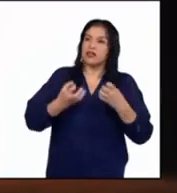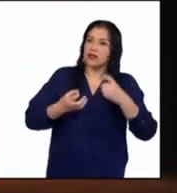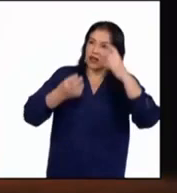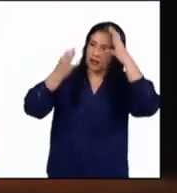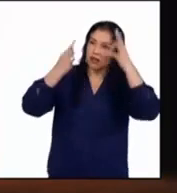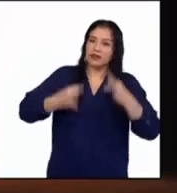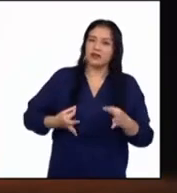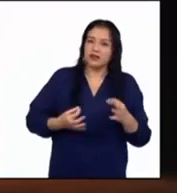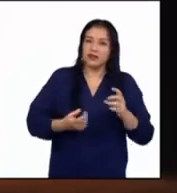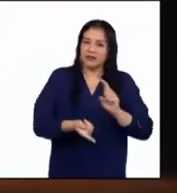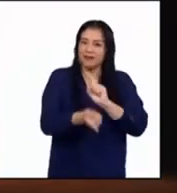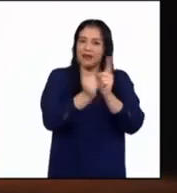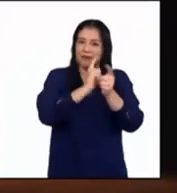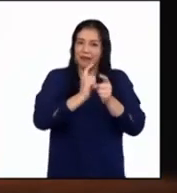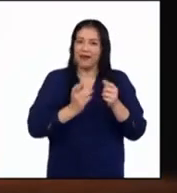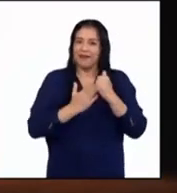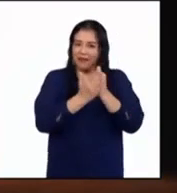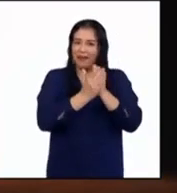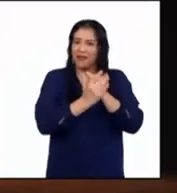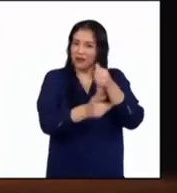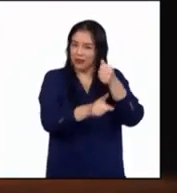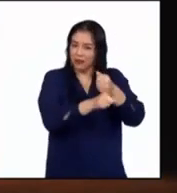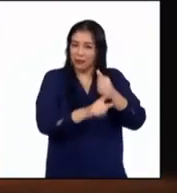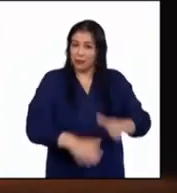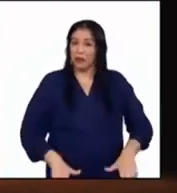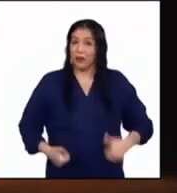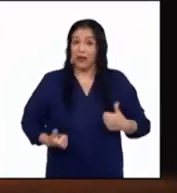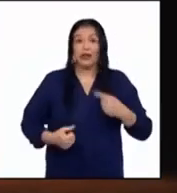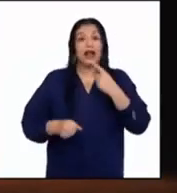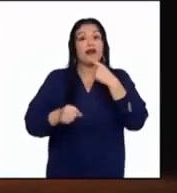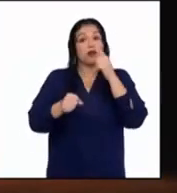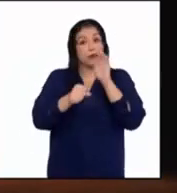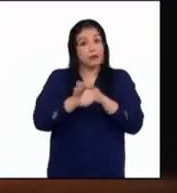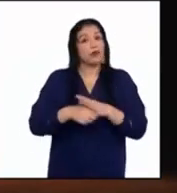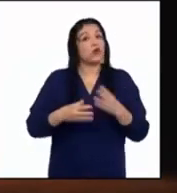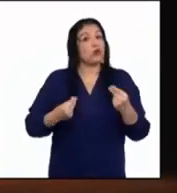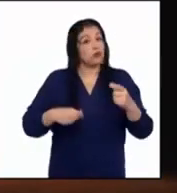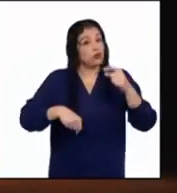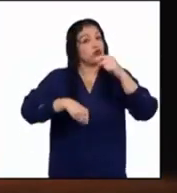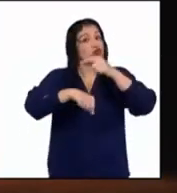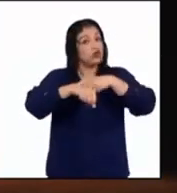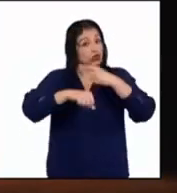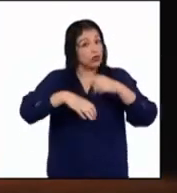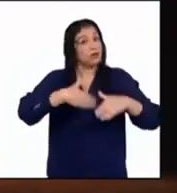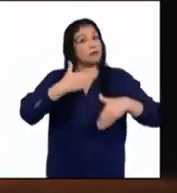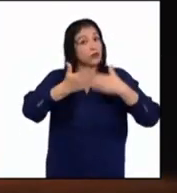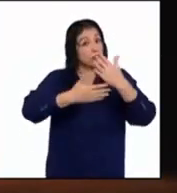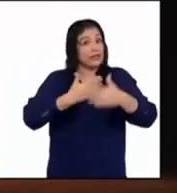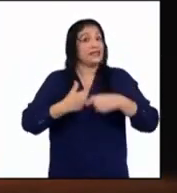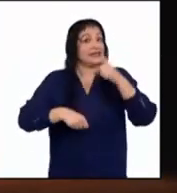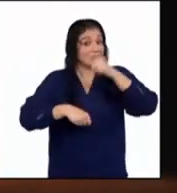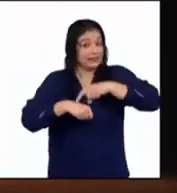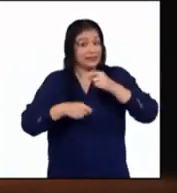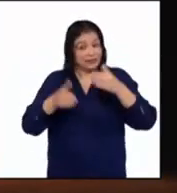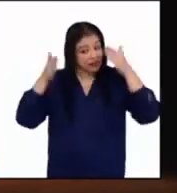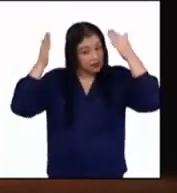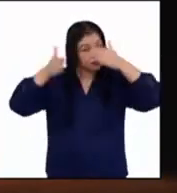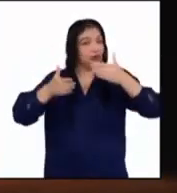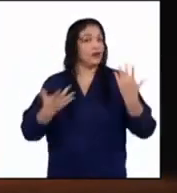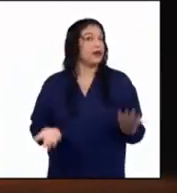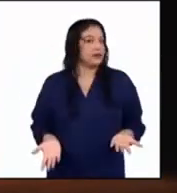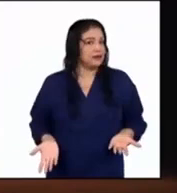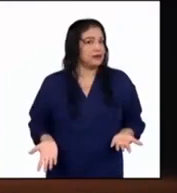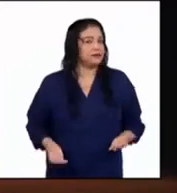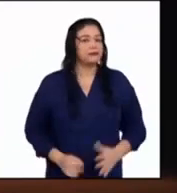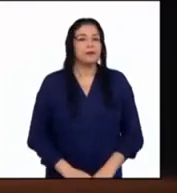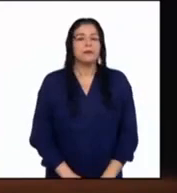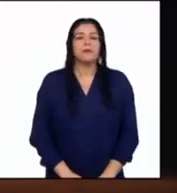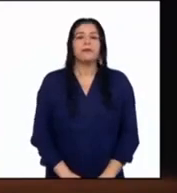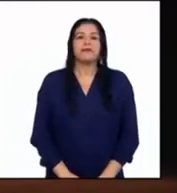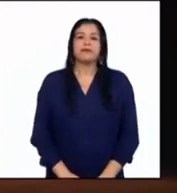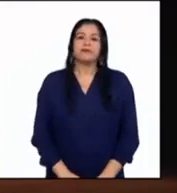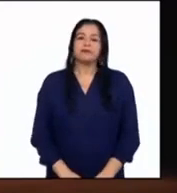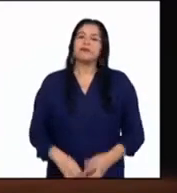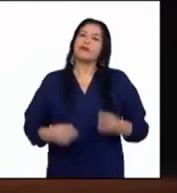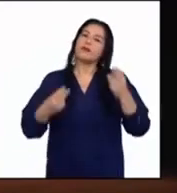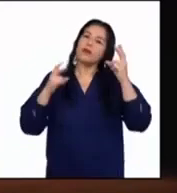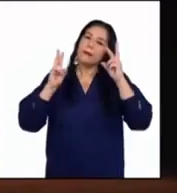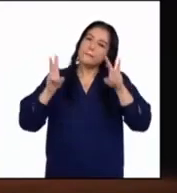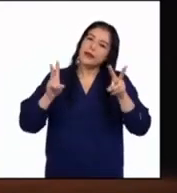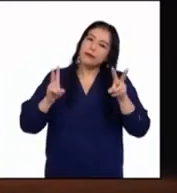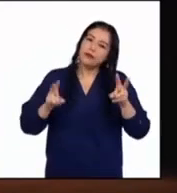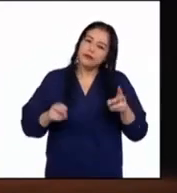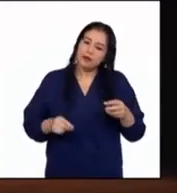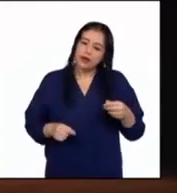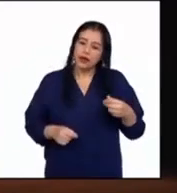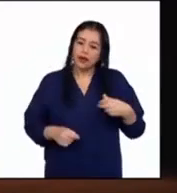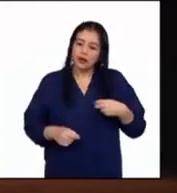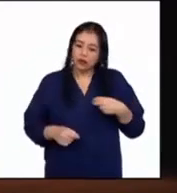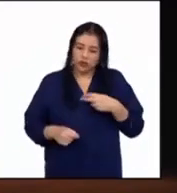vidas, porque de hecho están comprometiéndose a largo plazo con cosas que les demandan bastante tiempo. Y nos dimos cuenta que